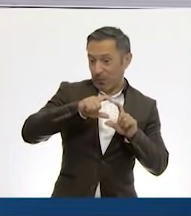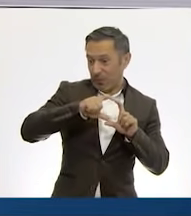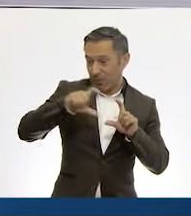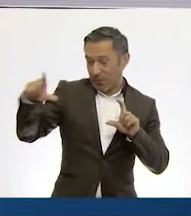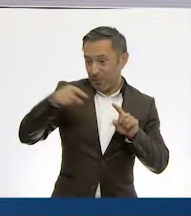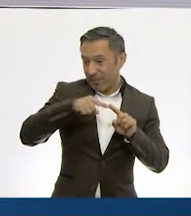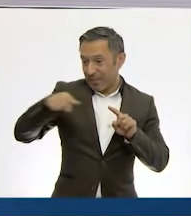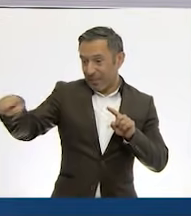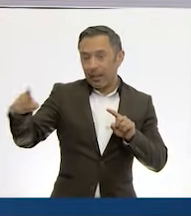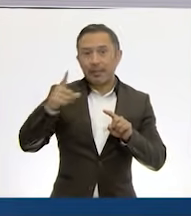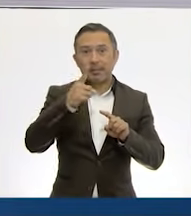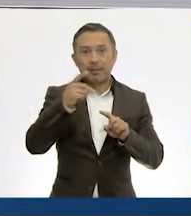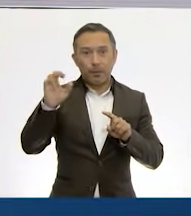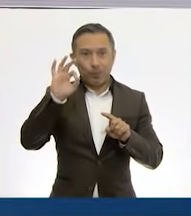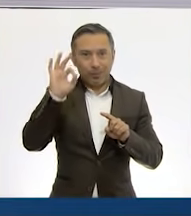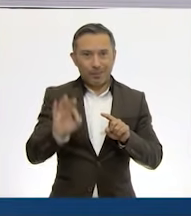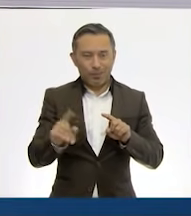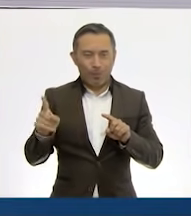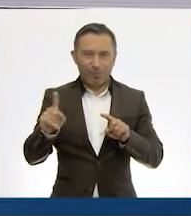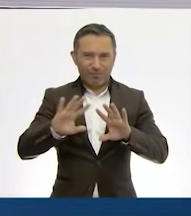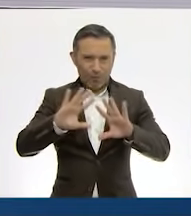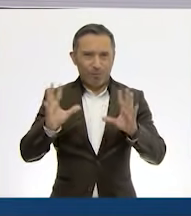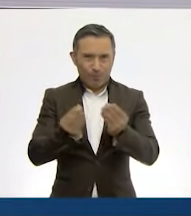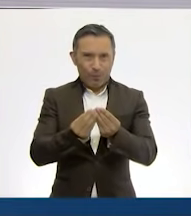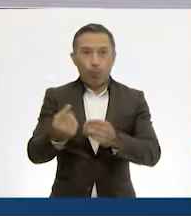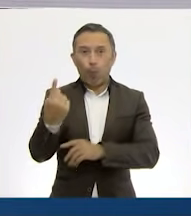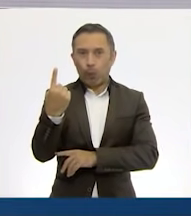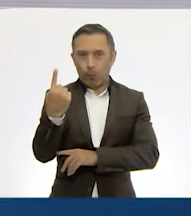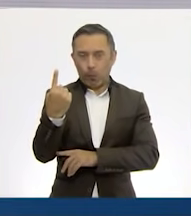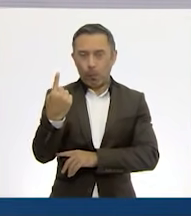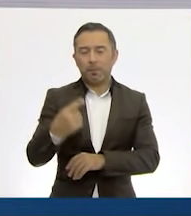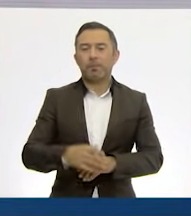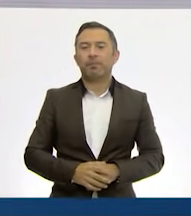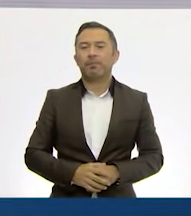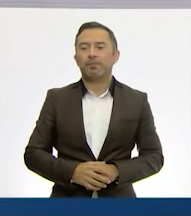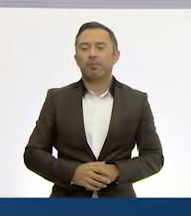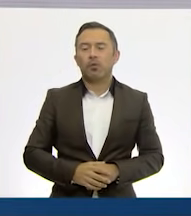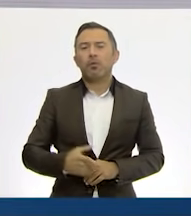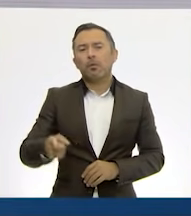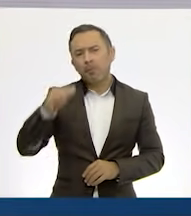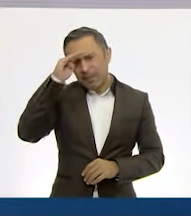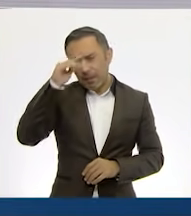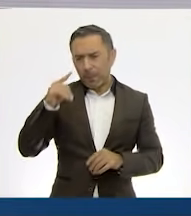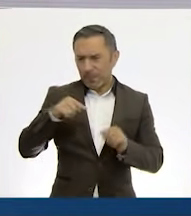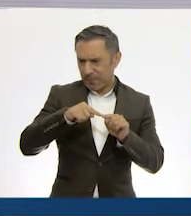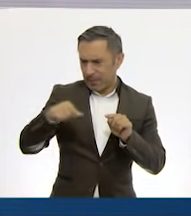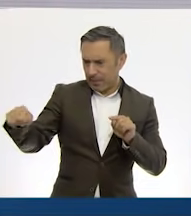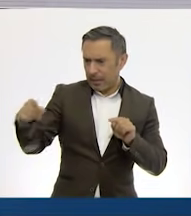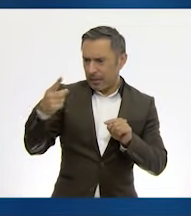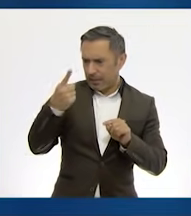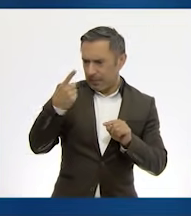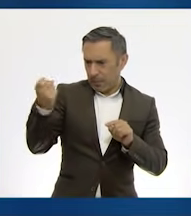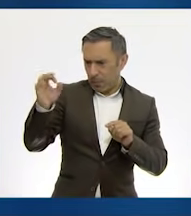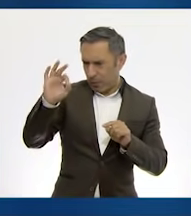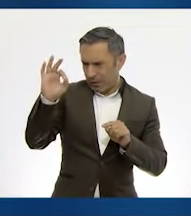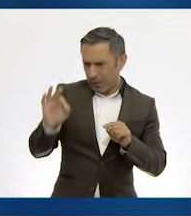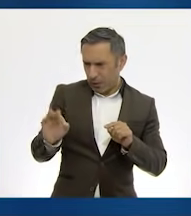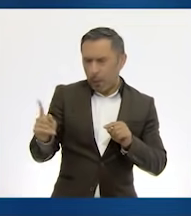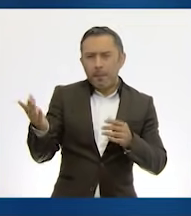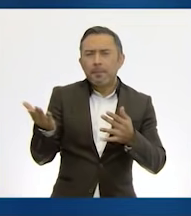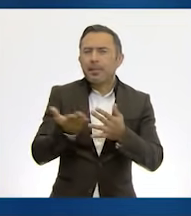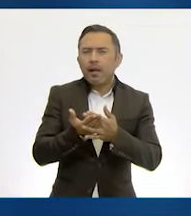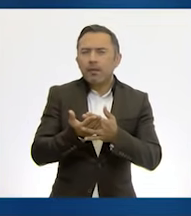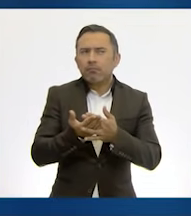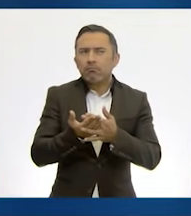cien por ciento o la unidad. Ajá. Entonces, ¿cuánto representa la mitad de ese cien por ciento? El cincuenta por